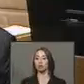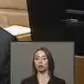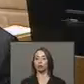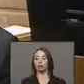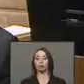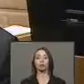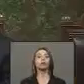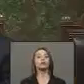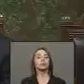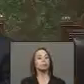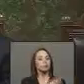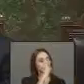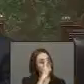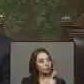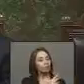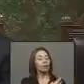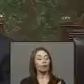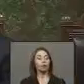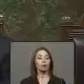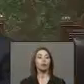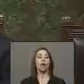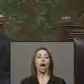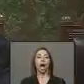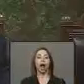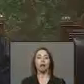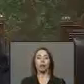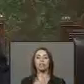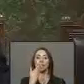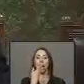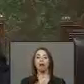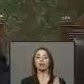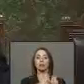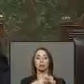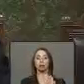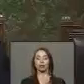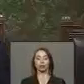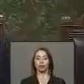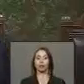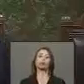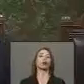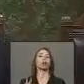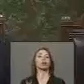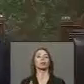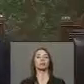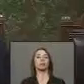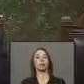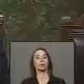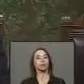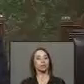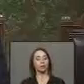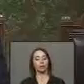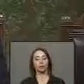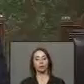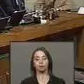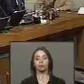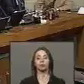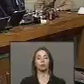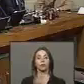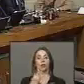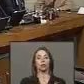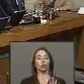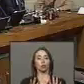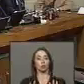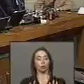señor Rivera. Honorable diputada Jenny Álvarez, ofrezco la palabra en el proyecto que estamos tratando. Gracias, señor Presidente. A comienzos del